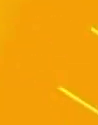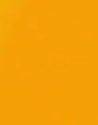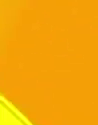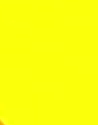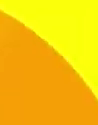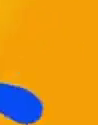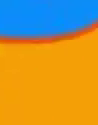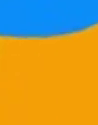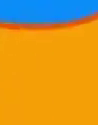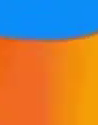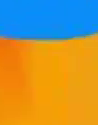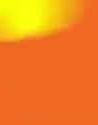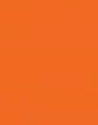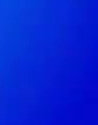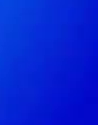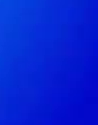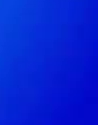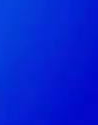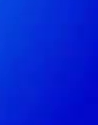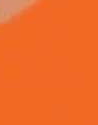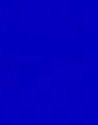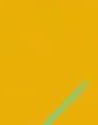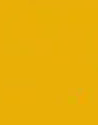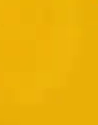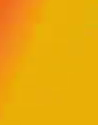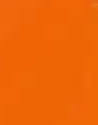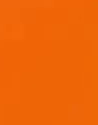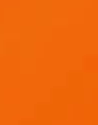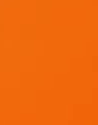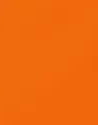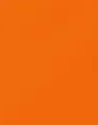esto fue el sorteo los dos